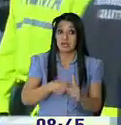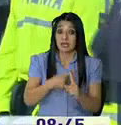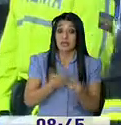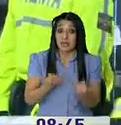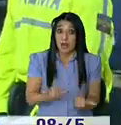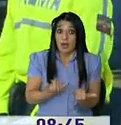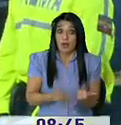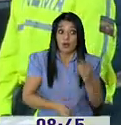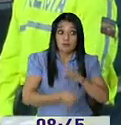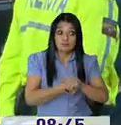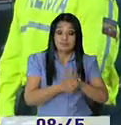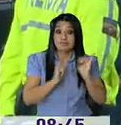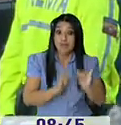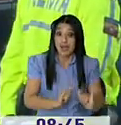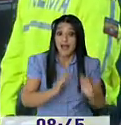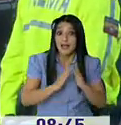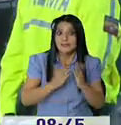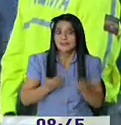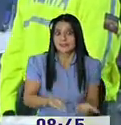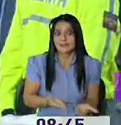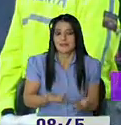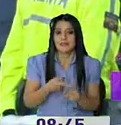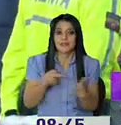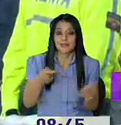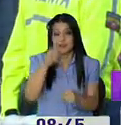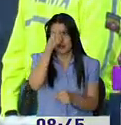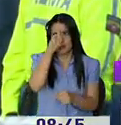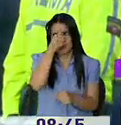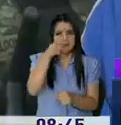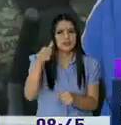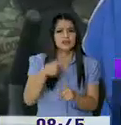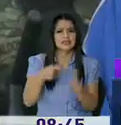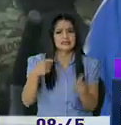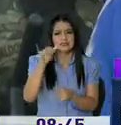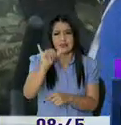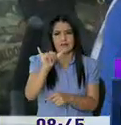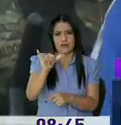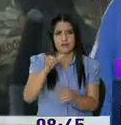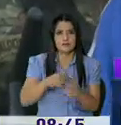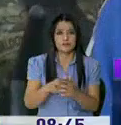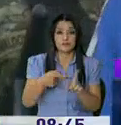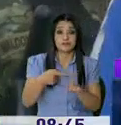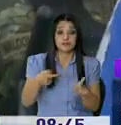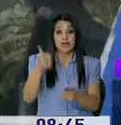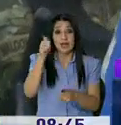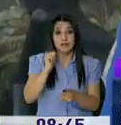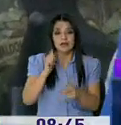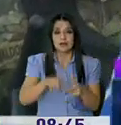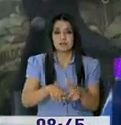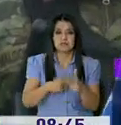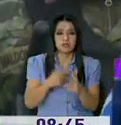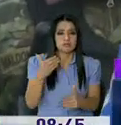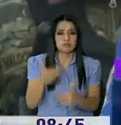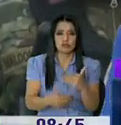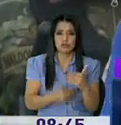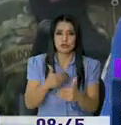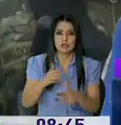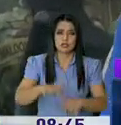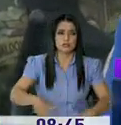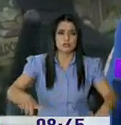en el aislamiento domiciliario desde el día domingo, desde el día sábado. Desde el día de ayer inició todo el proceso de